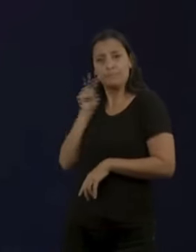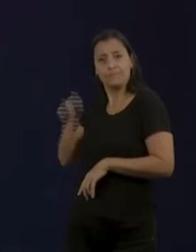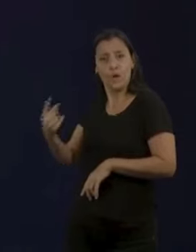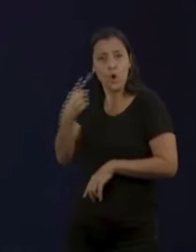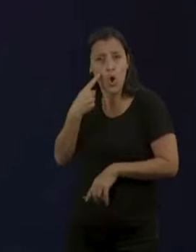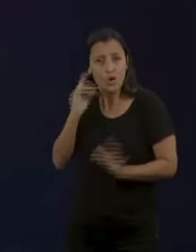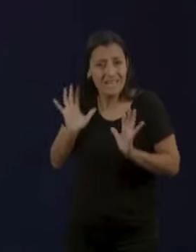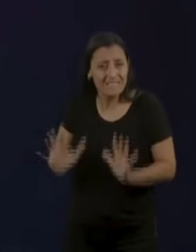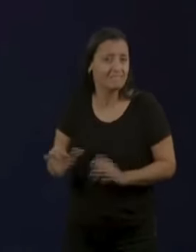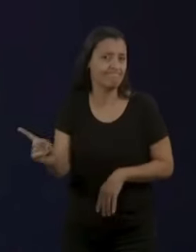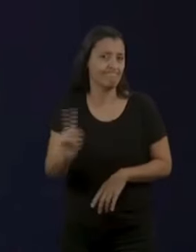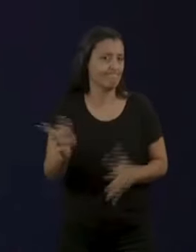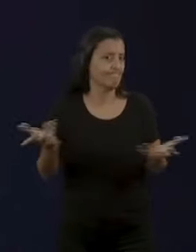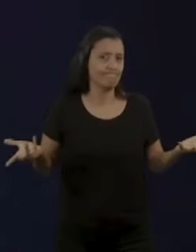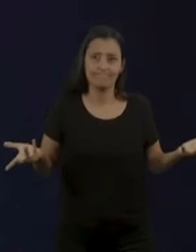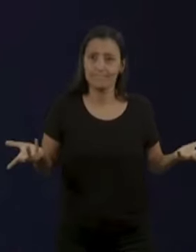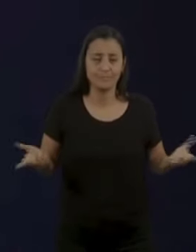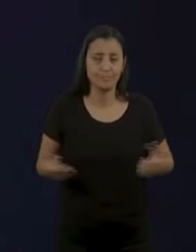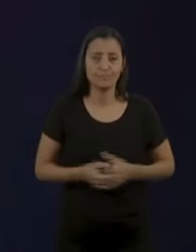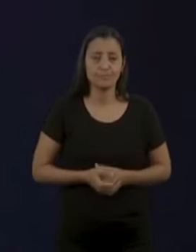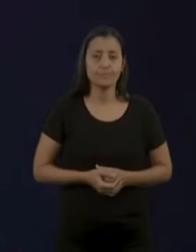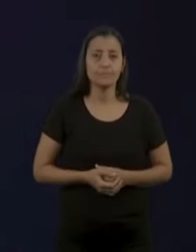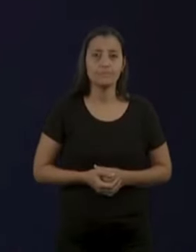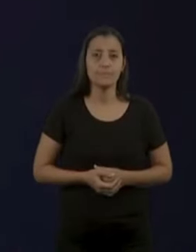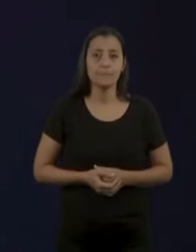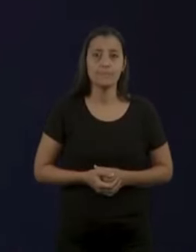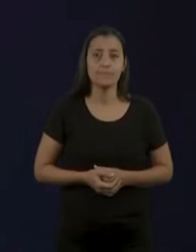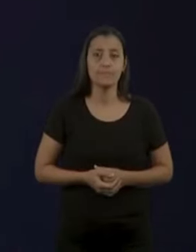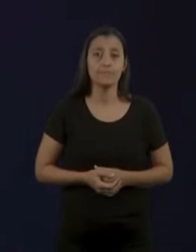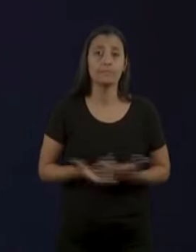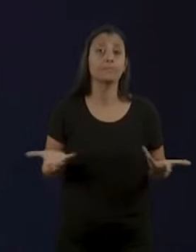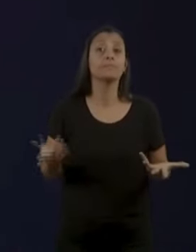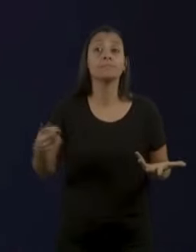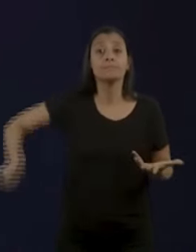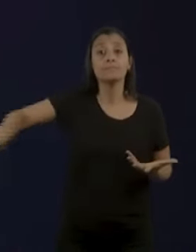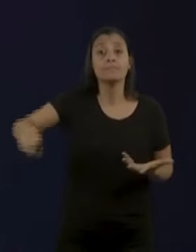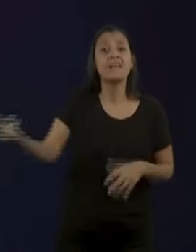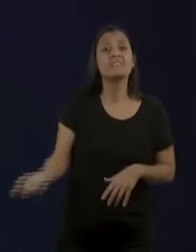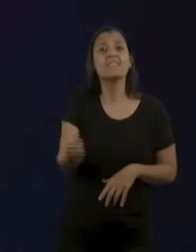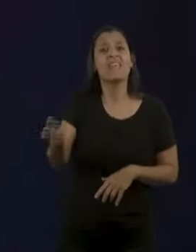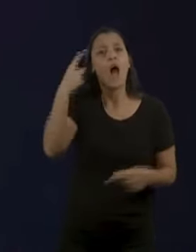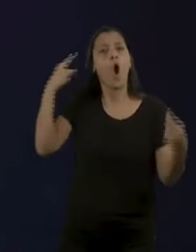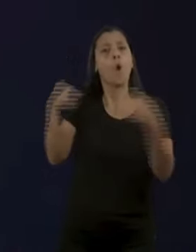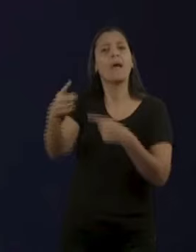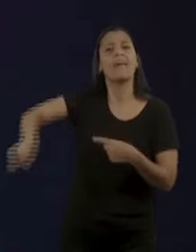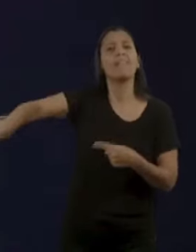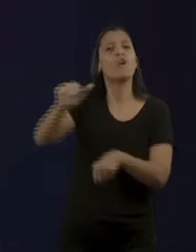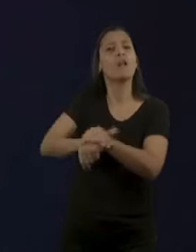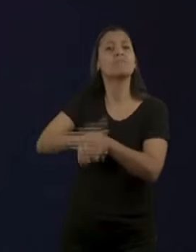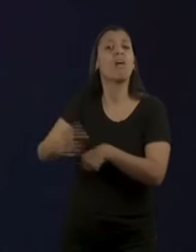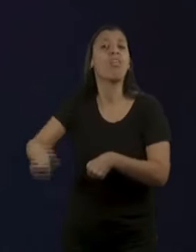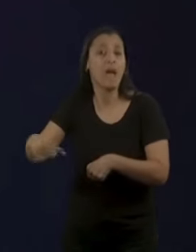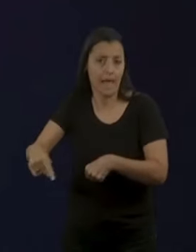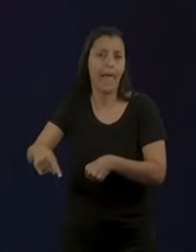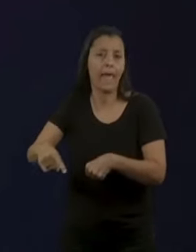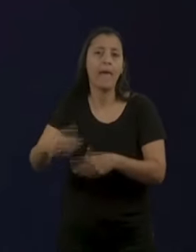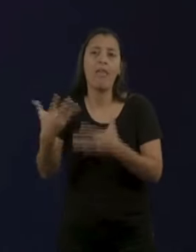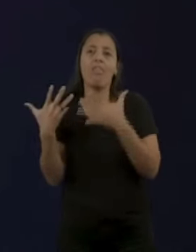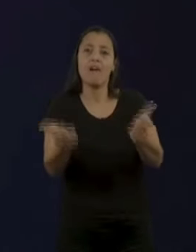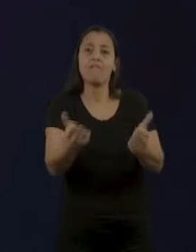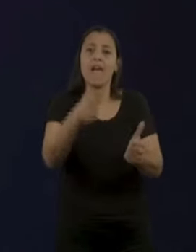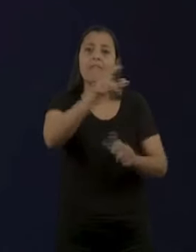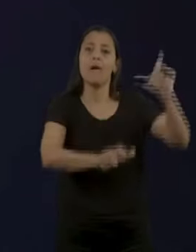razón de ser digo en términos del lo que tienen que hacer que es representar a los trabajadores no eh